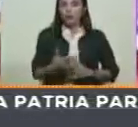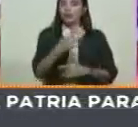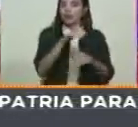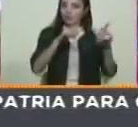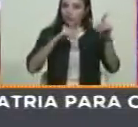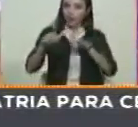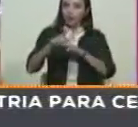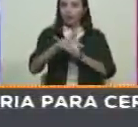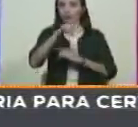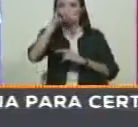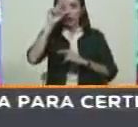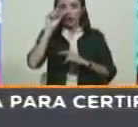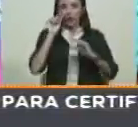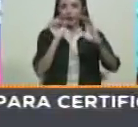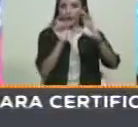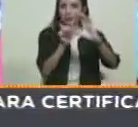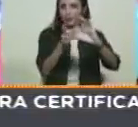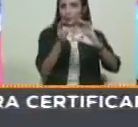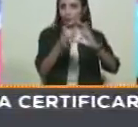pcv